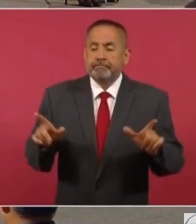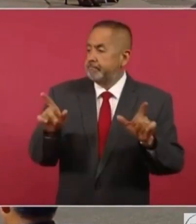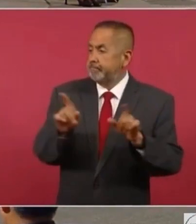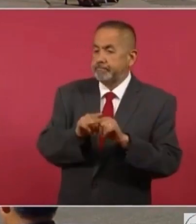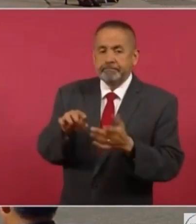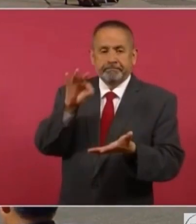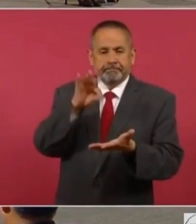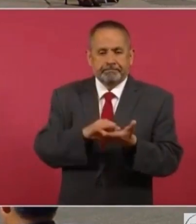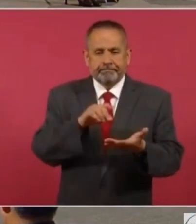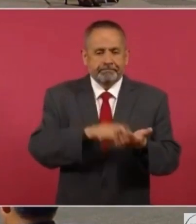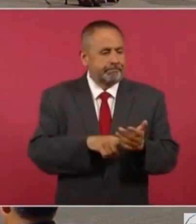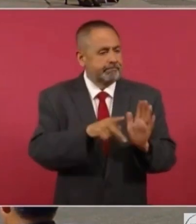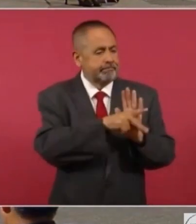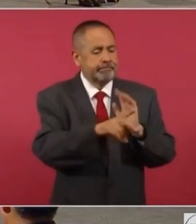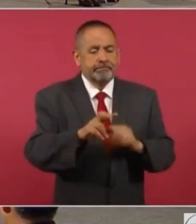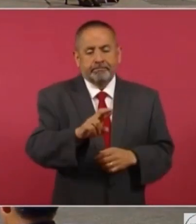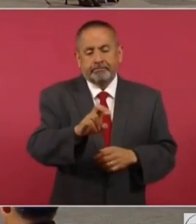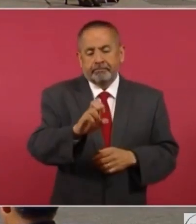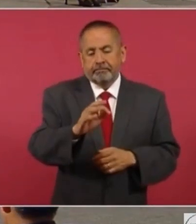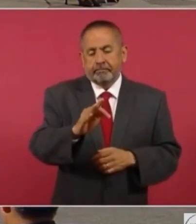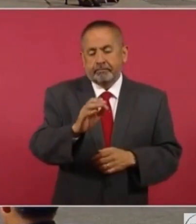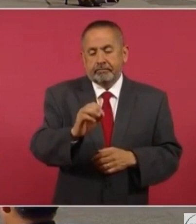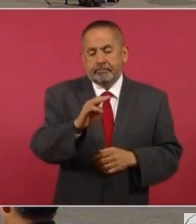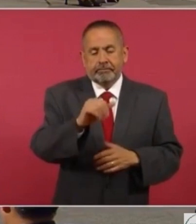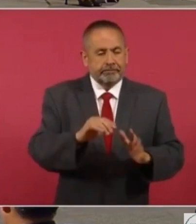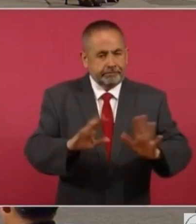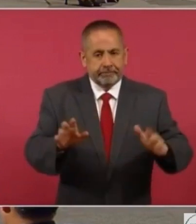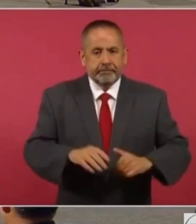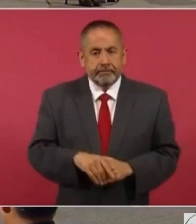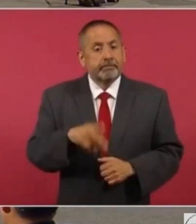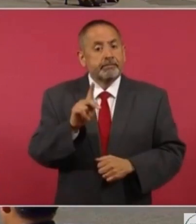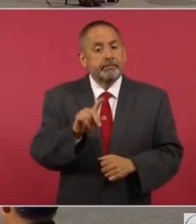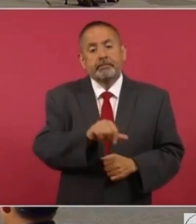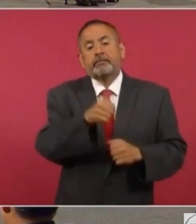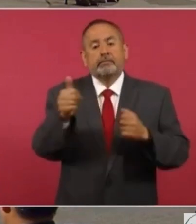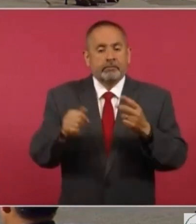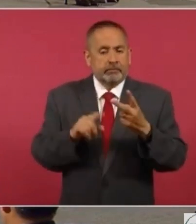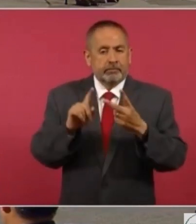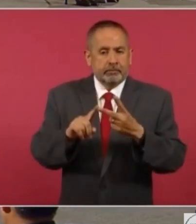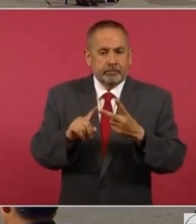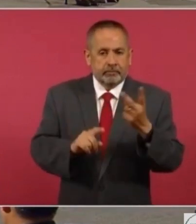Reforma. Pero vamos a